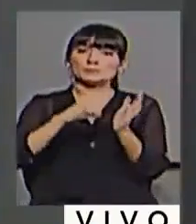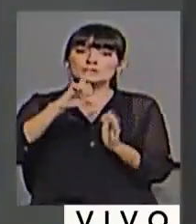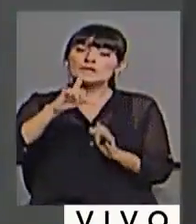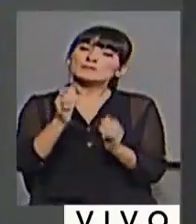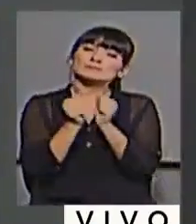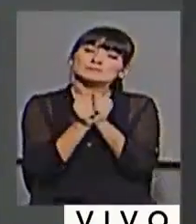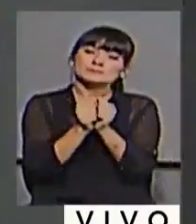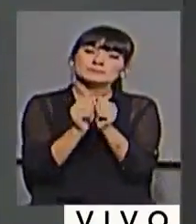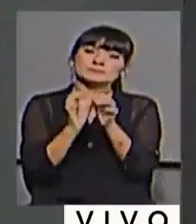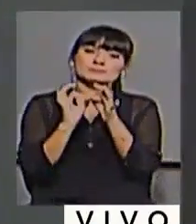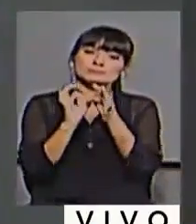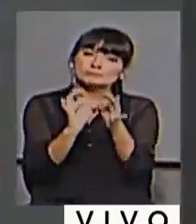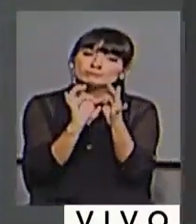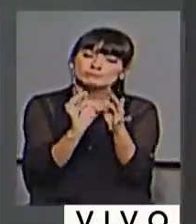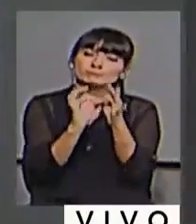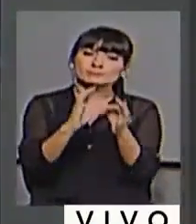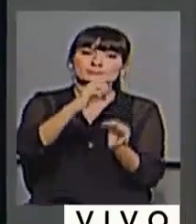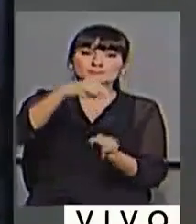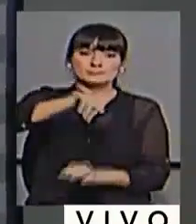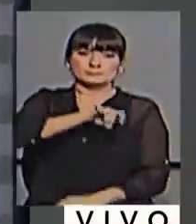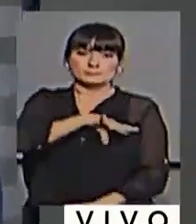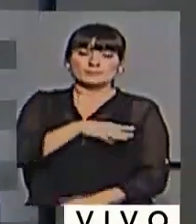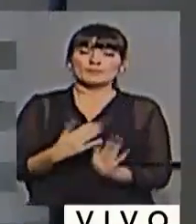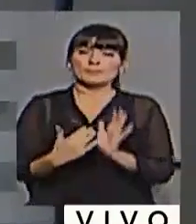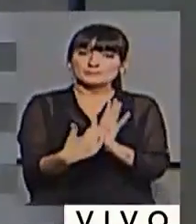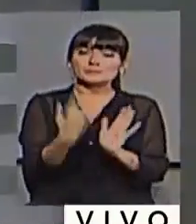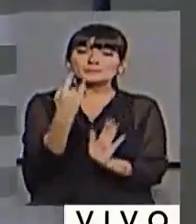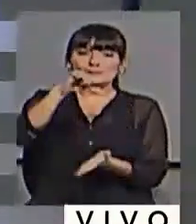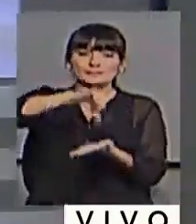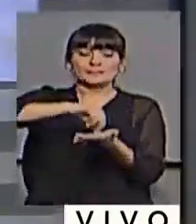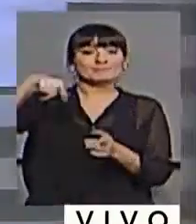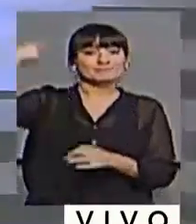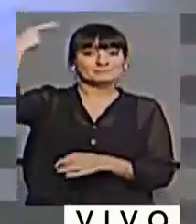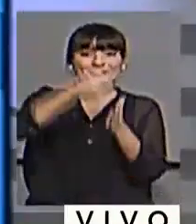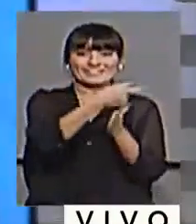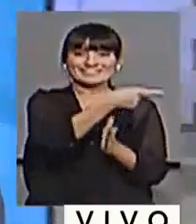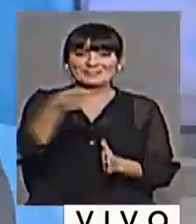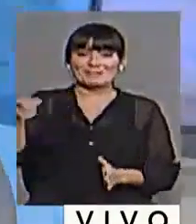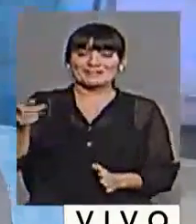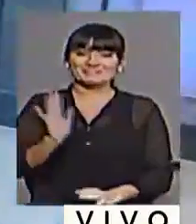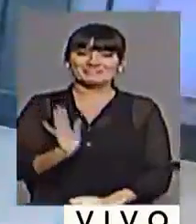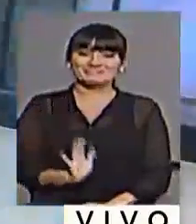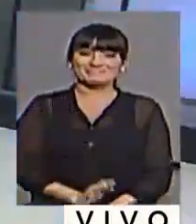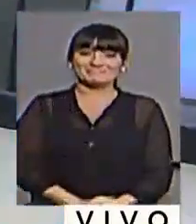por habernos acompañado en esta presentación de CNN Chile y Universidad Central. Hasta el próximo fin de semana.